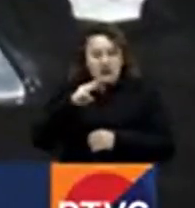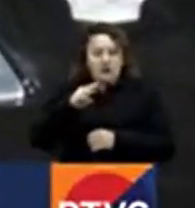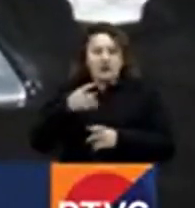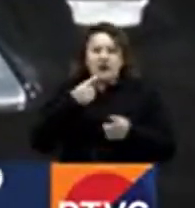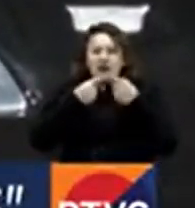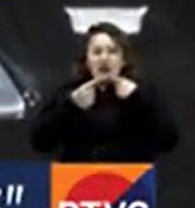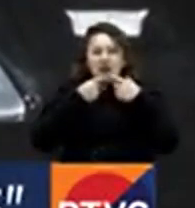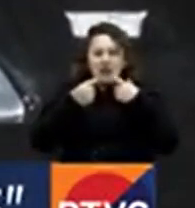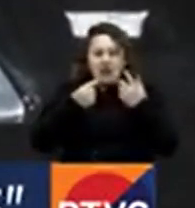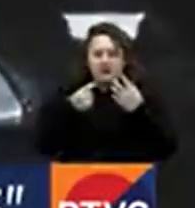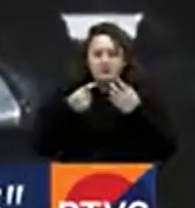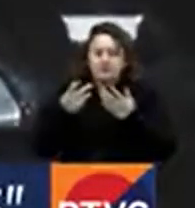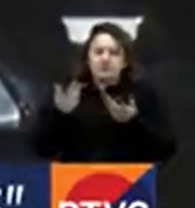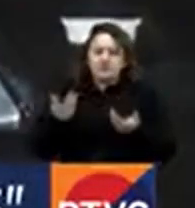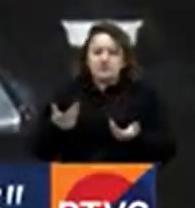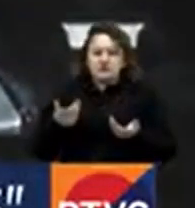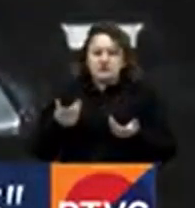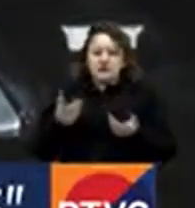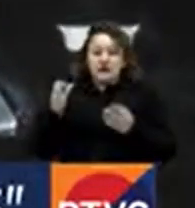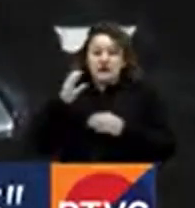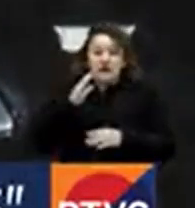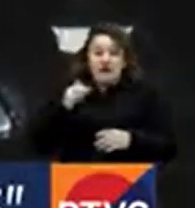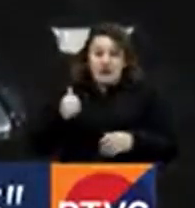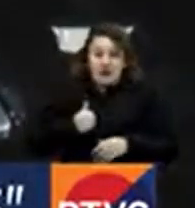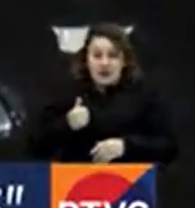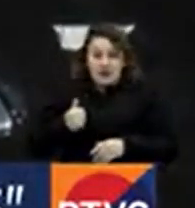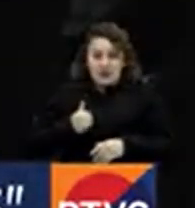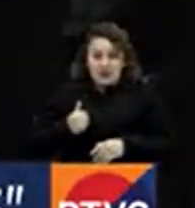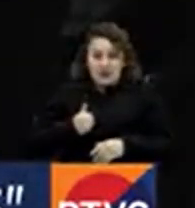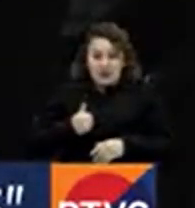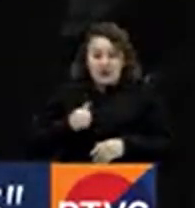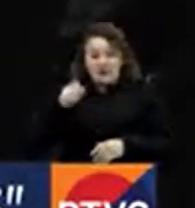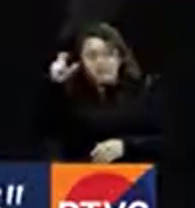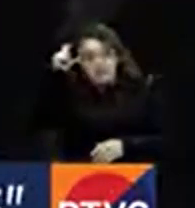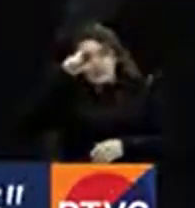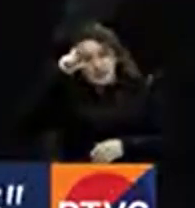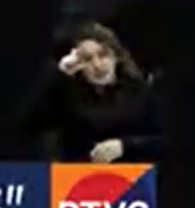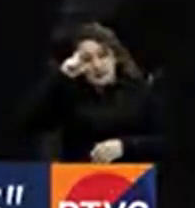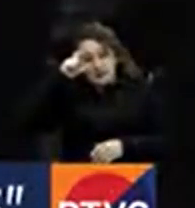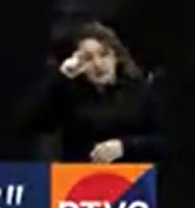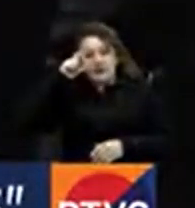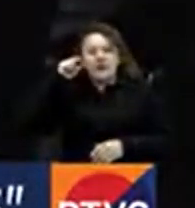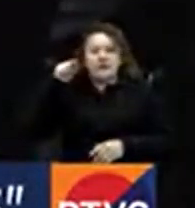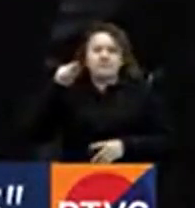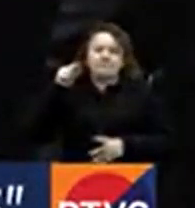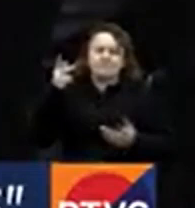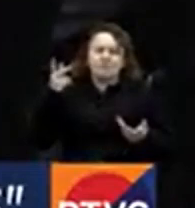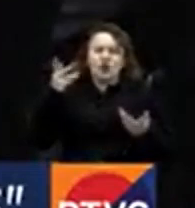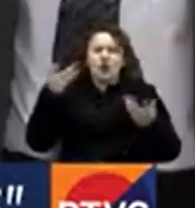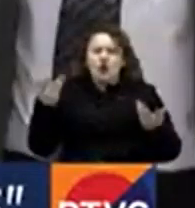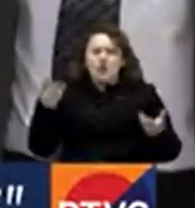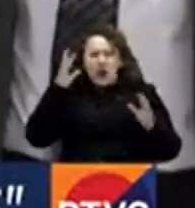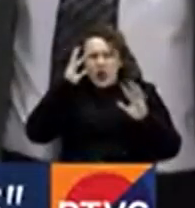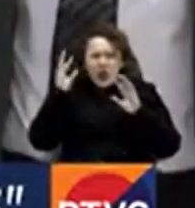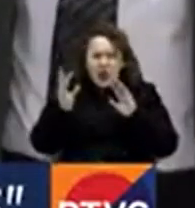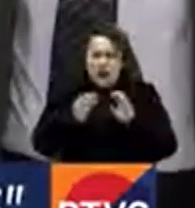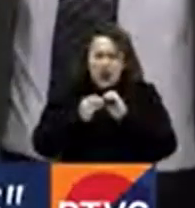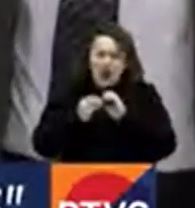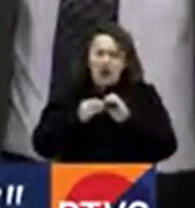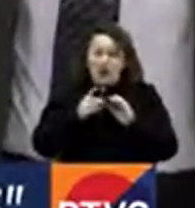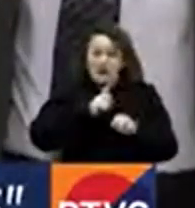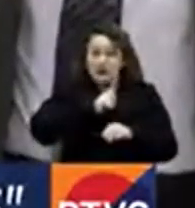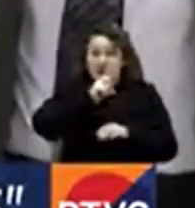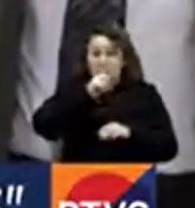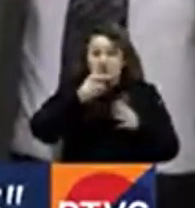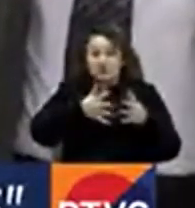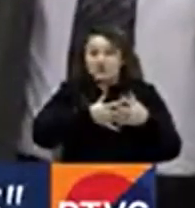diálogo tripartito. Trudeau por Canadá y Biden por la Casa Blanca buscan una mirada convergente en su liderazgo en Norteamérica